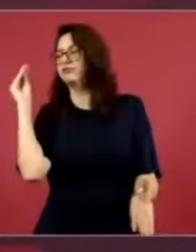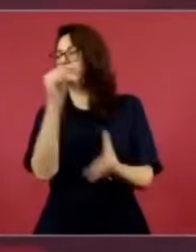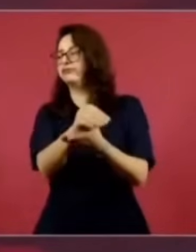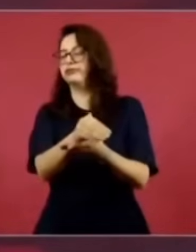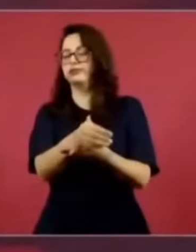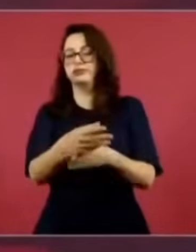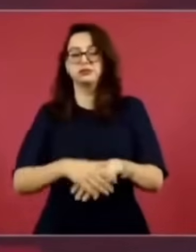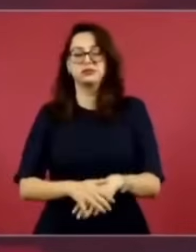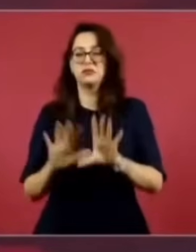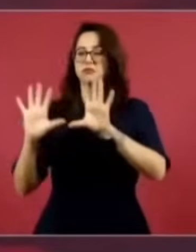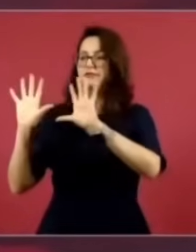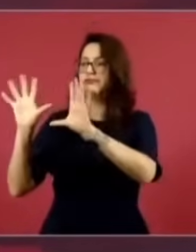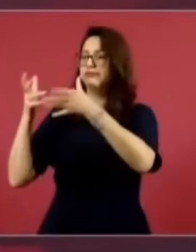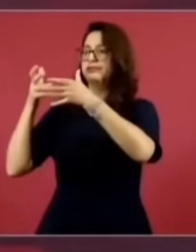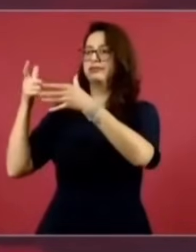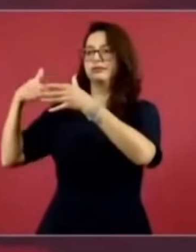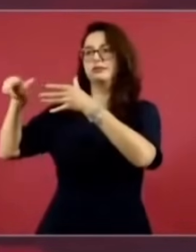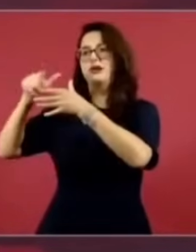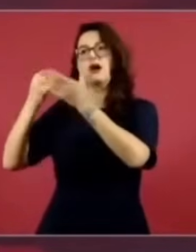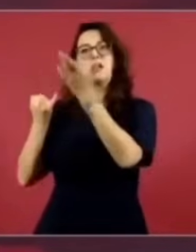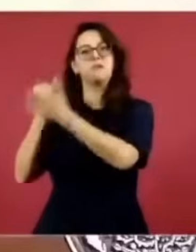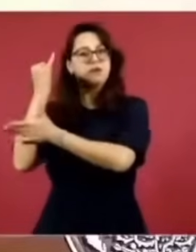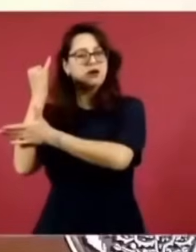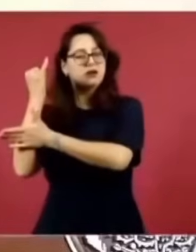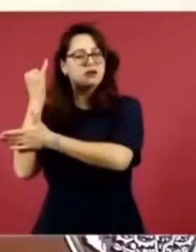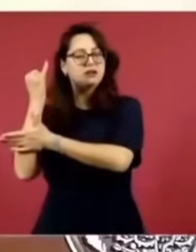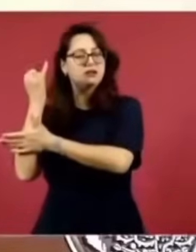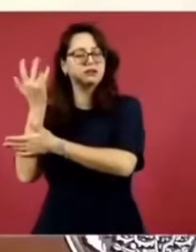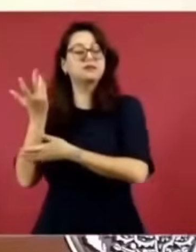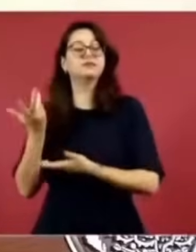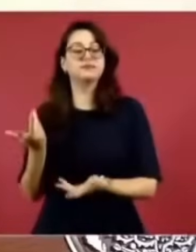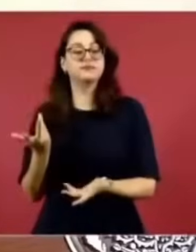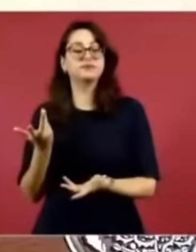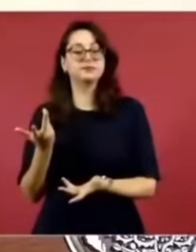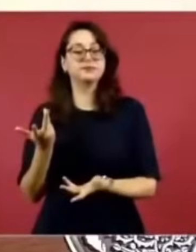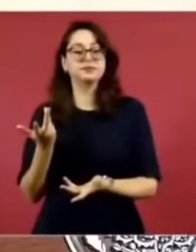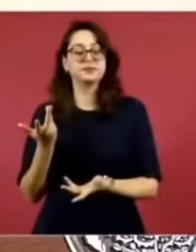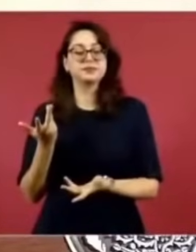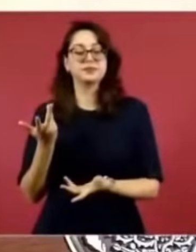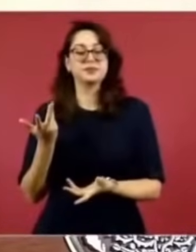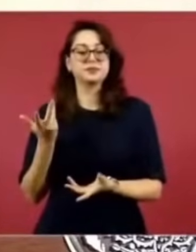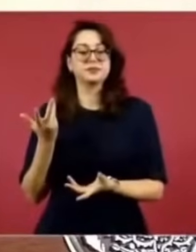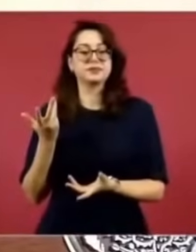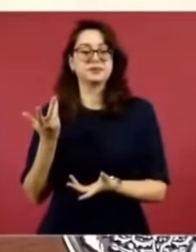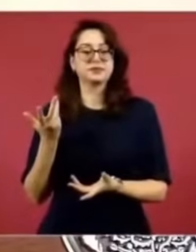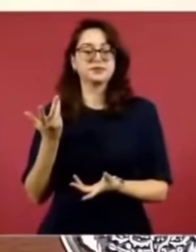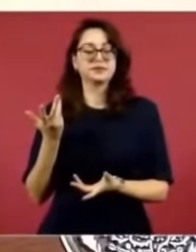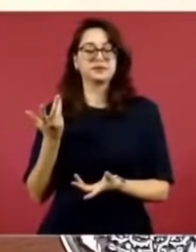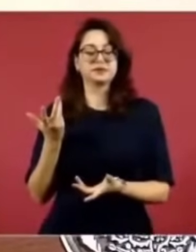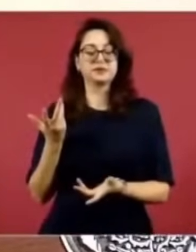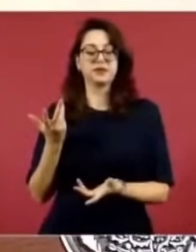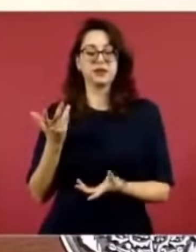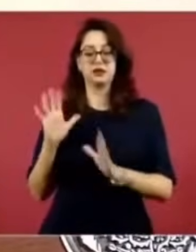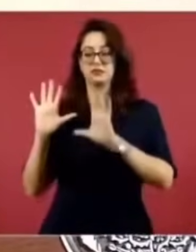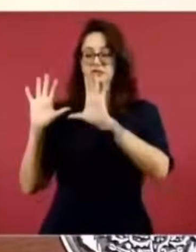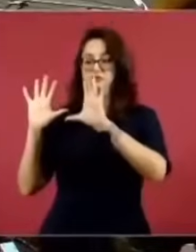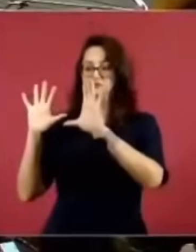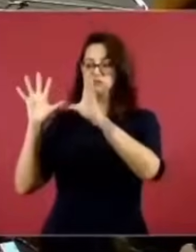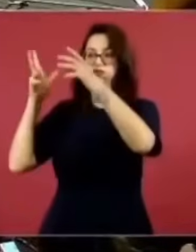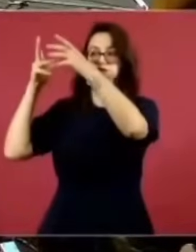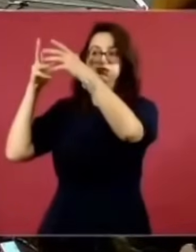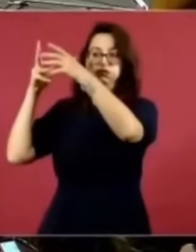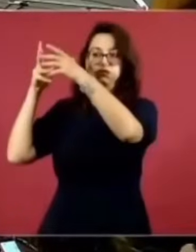de arriba. Entonces, y algunos sectores aspiracionistas de clase